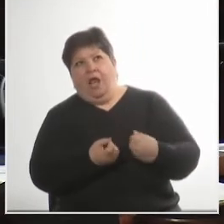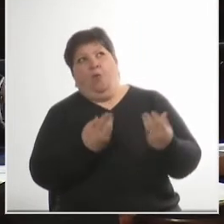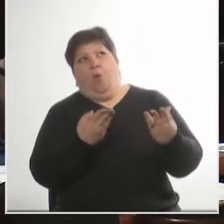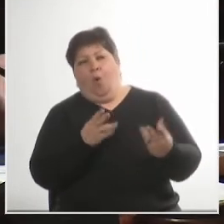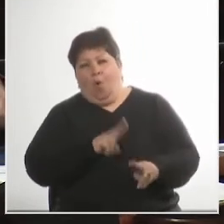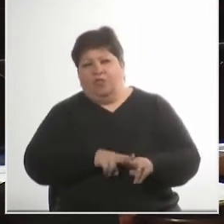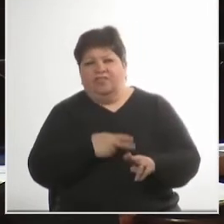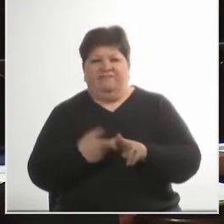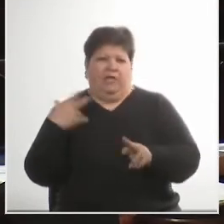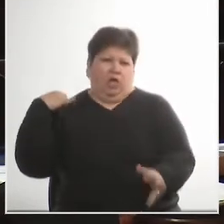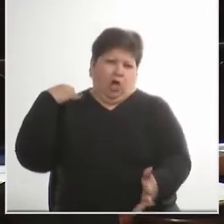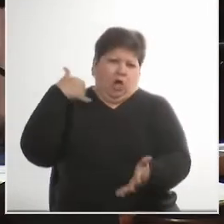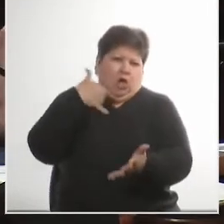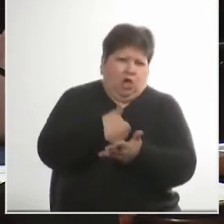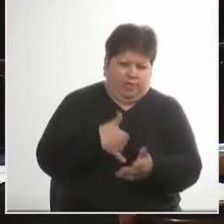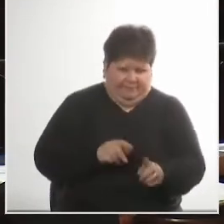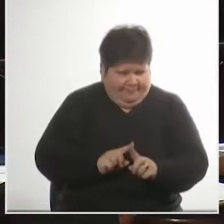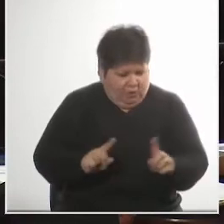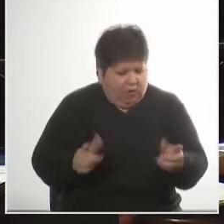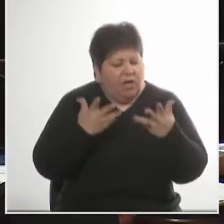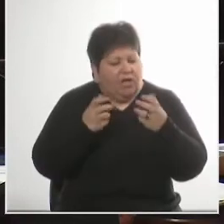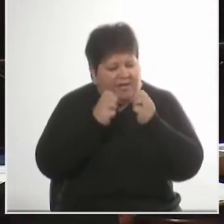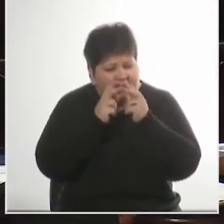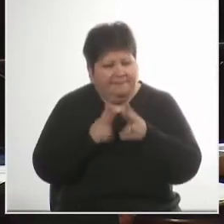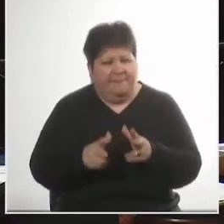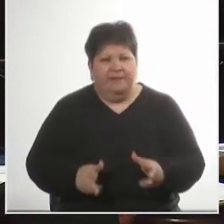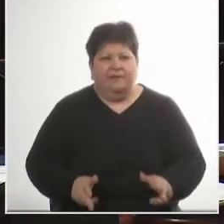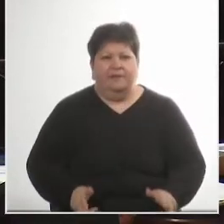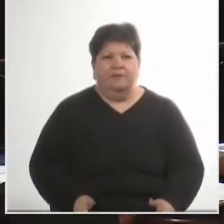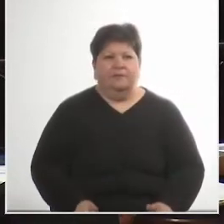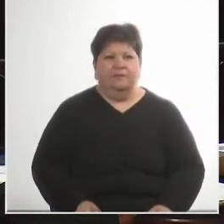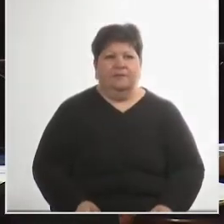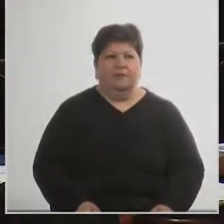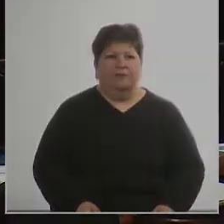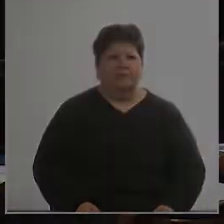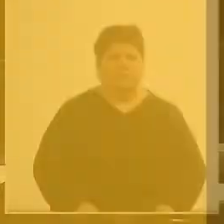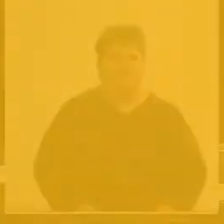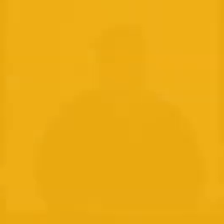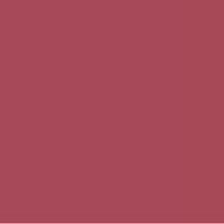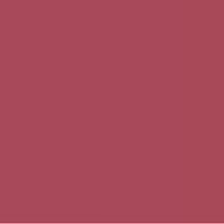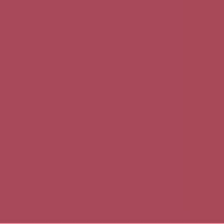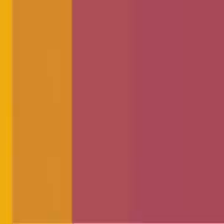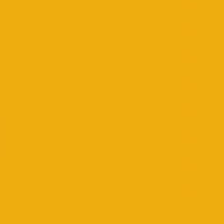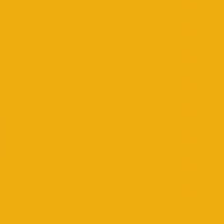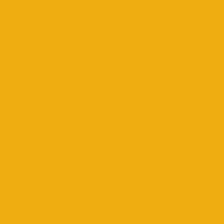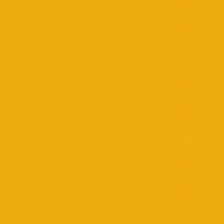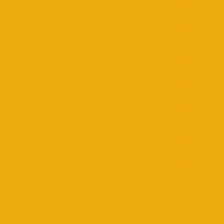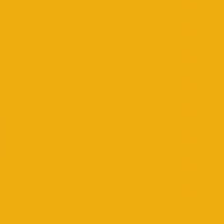vasallaje, un nuevo colonialismo. Eso era lo que quería decir, señora Presidenta. Muchas gracias.